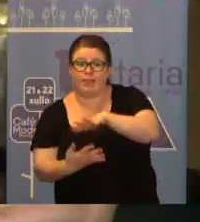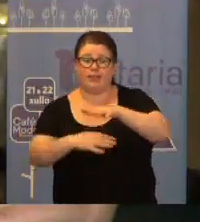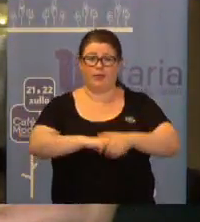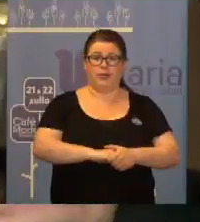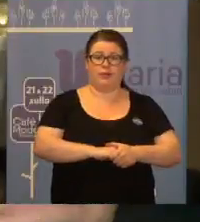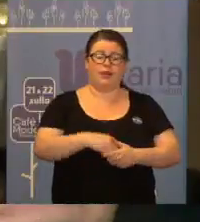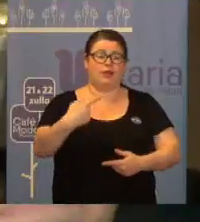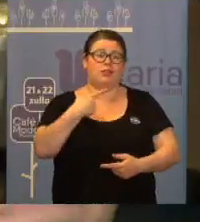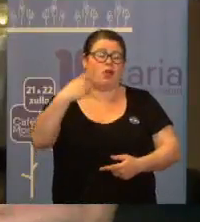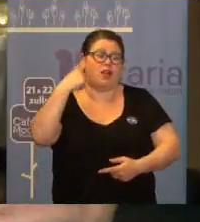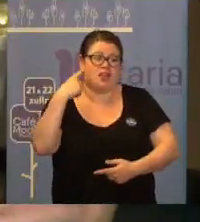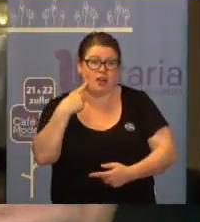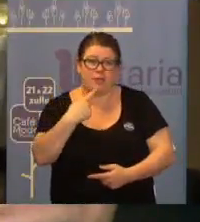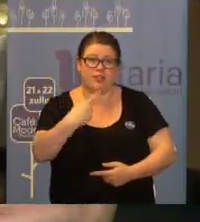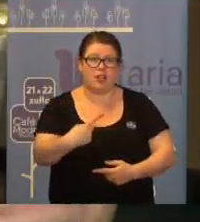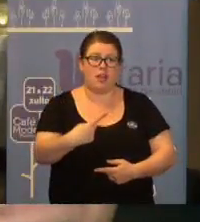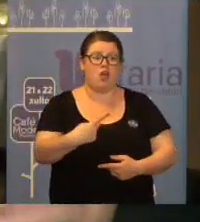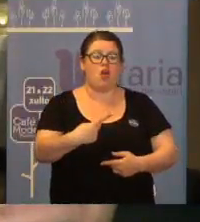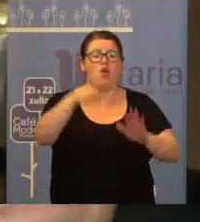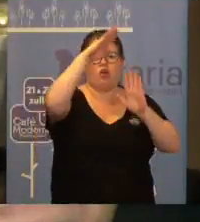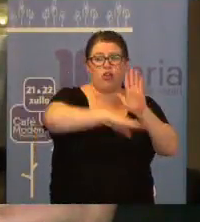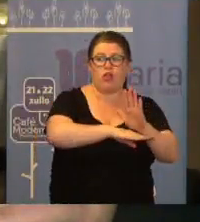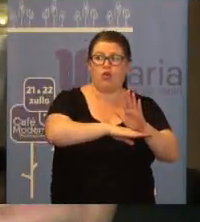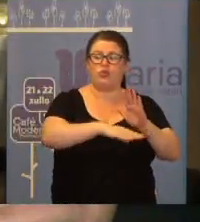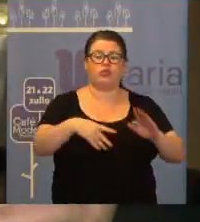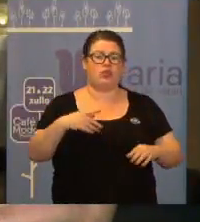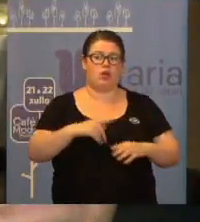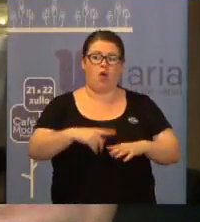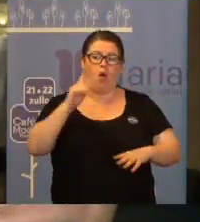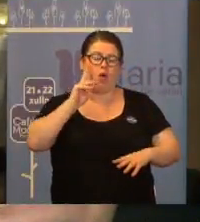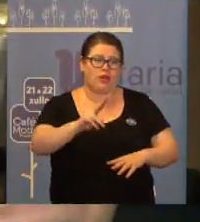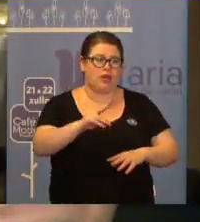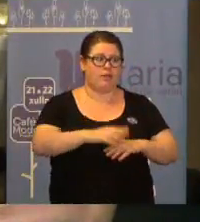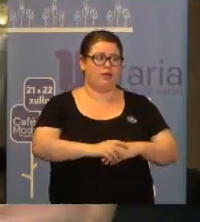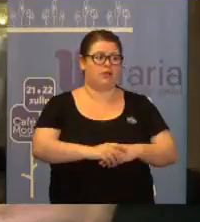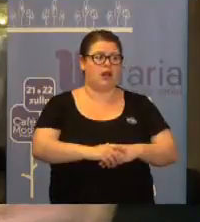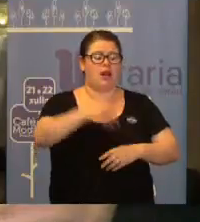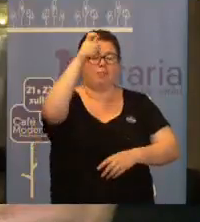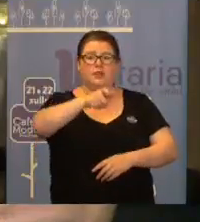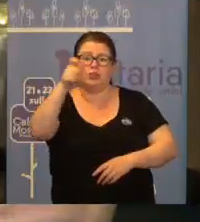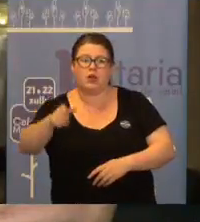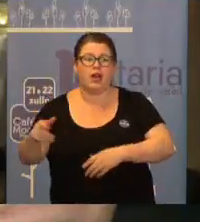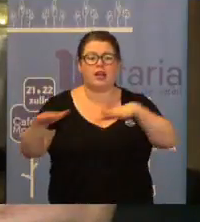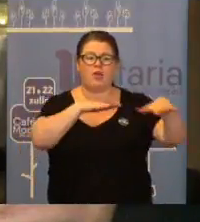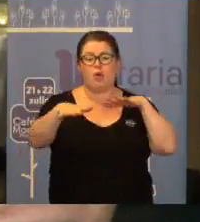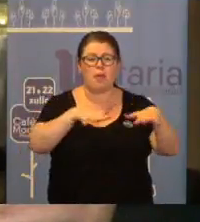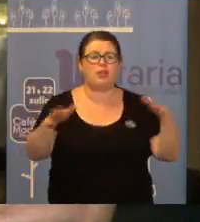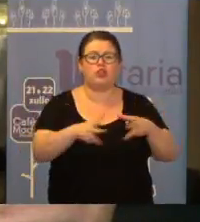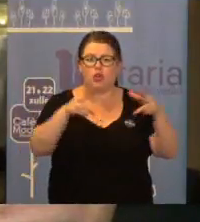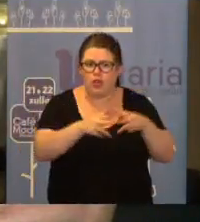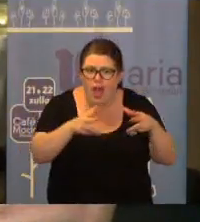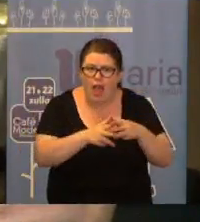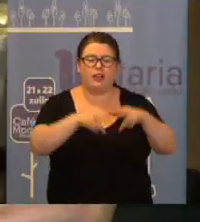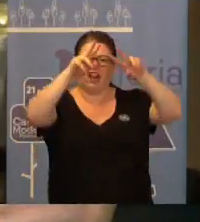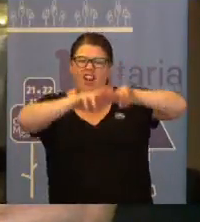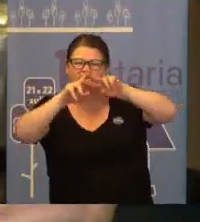eso que tradicionalmente se chamaba condicións objetivas e subjetivas, pero a xente que analiza os movimentos sociales e que analiza a contenda